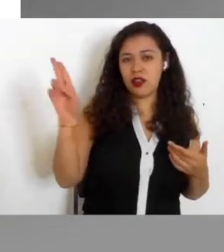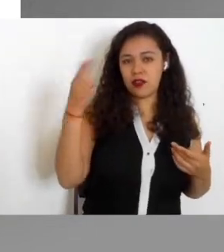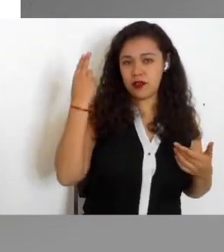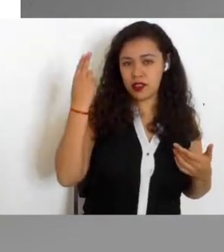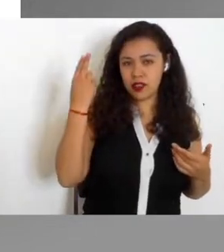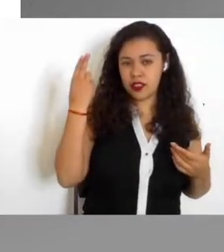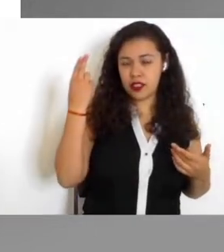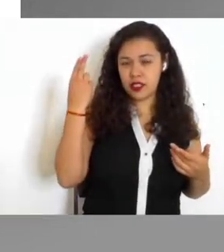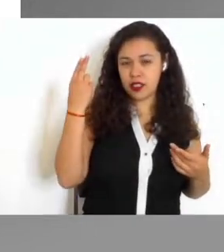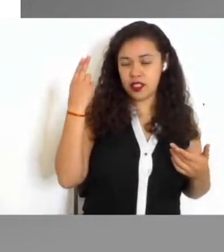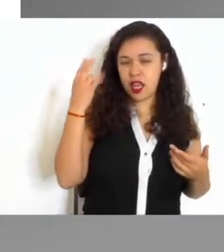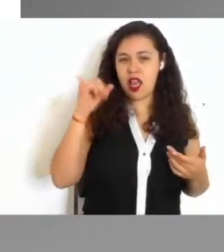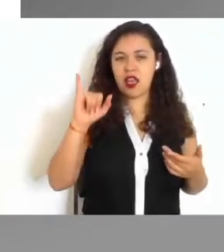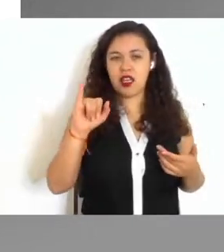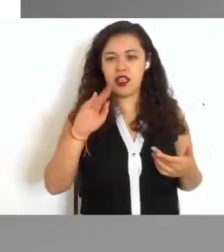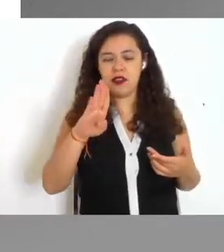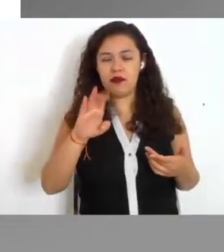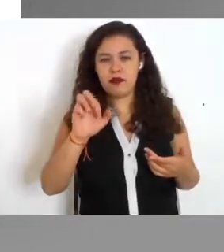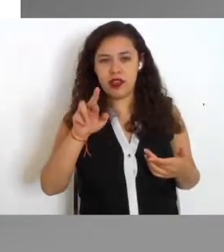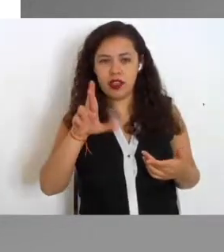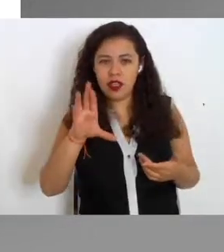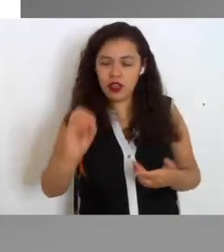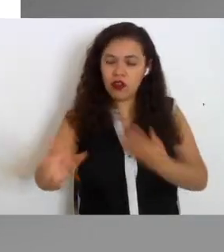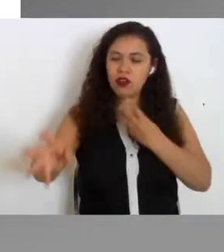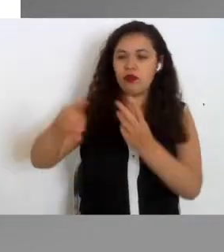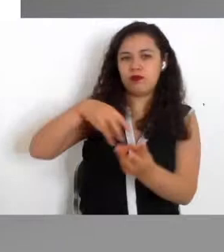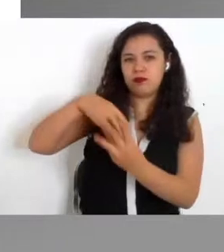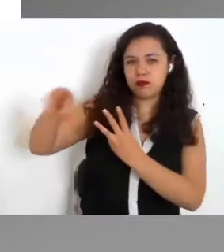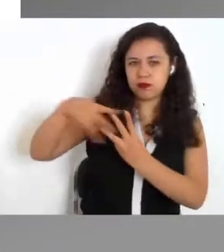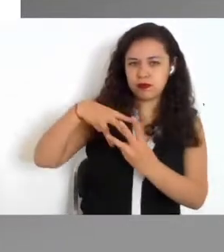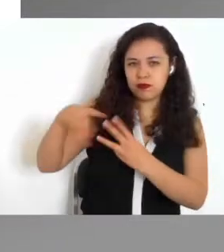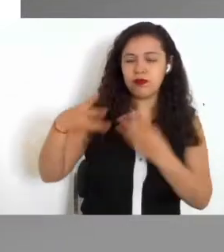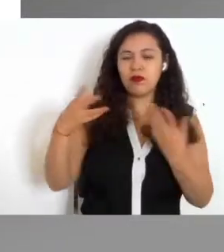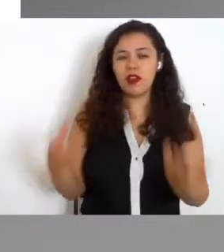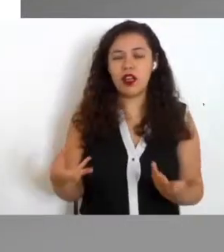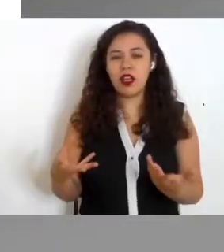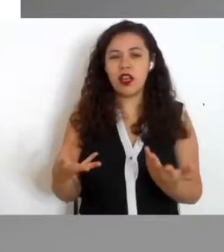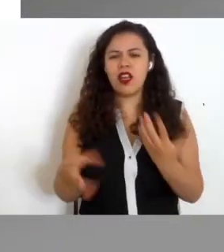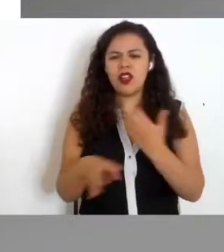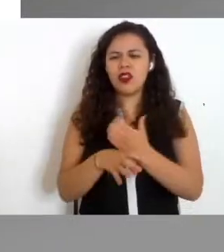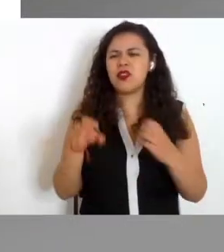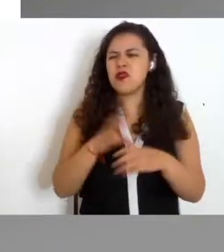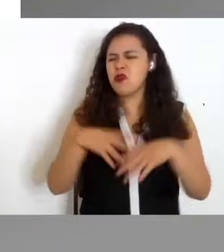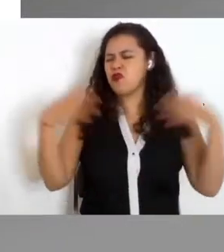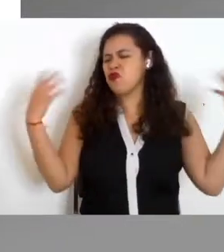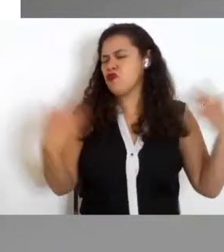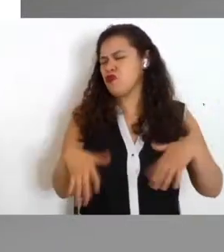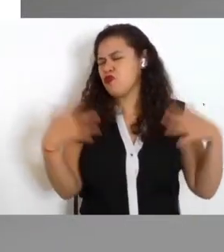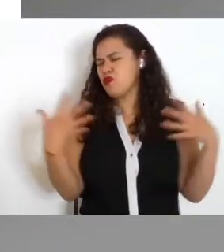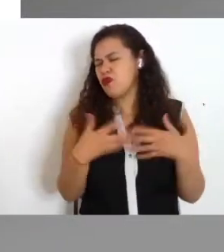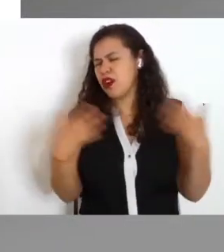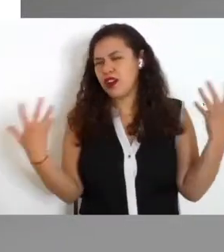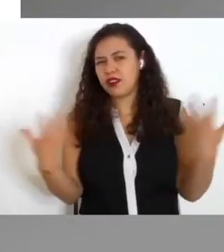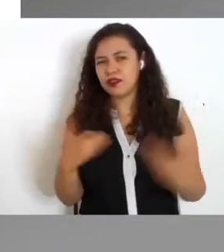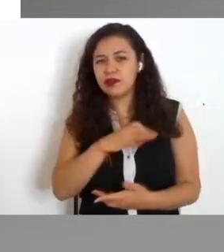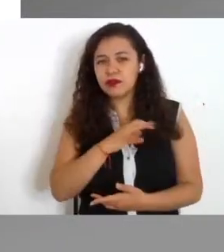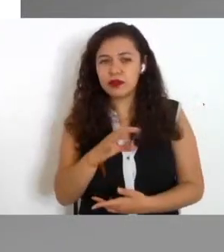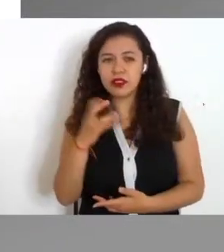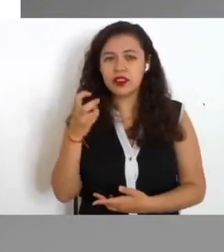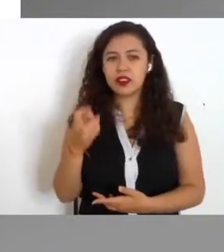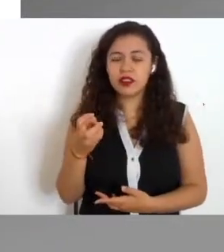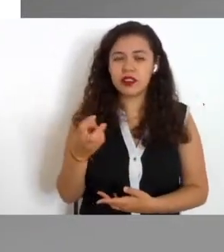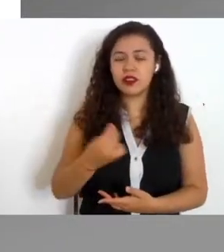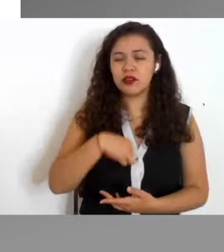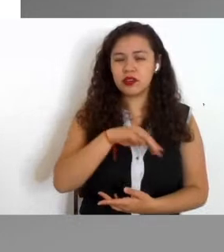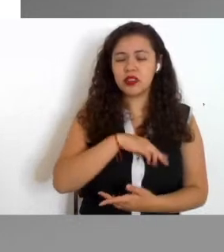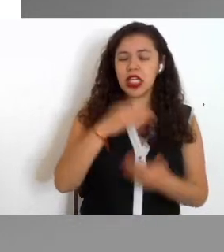la universidad, tanto la Ibero como la Metropolitana, podemos hacer grandes cosas y en eso nosotros estamos dispuestos en todos los